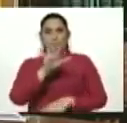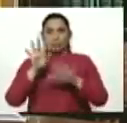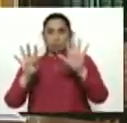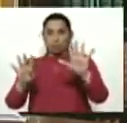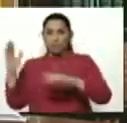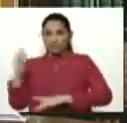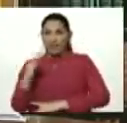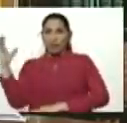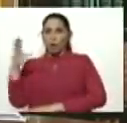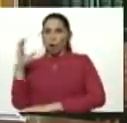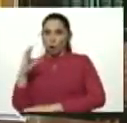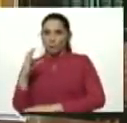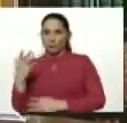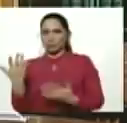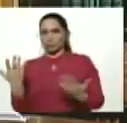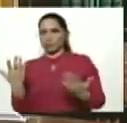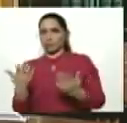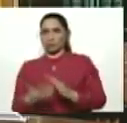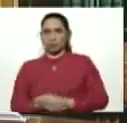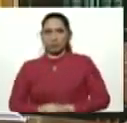59 de Colombia